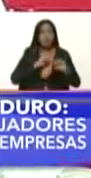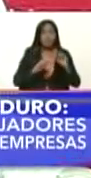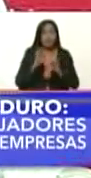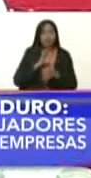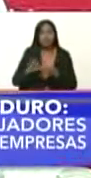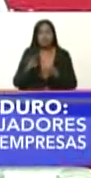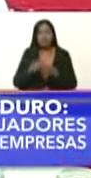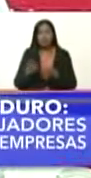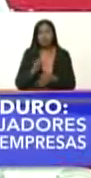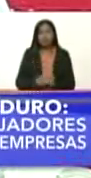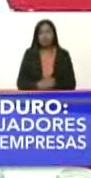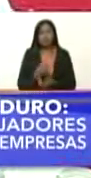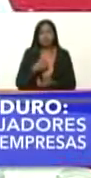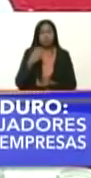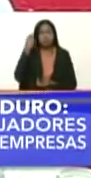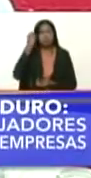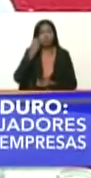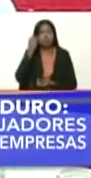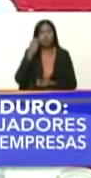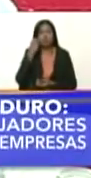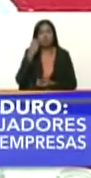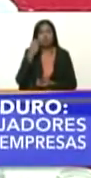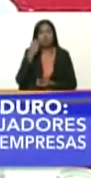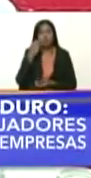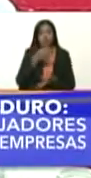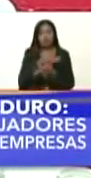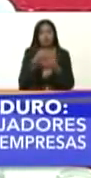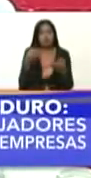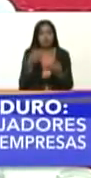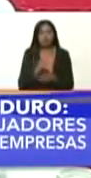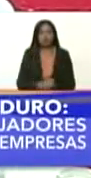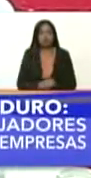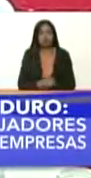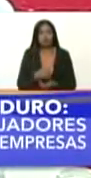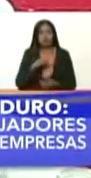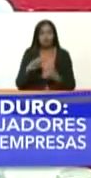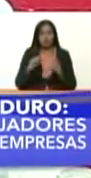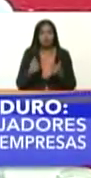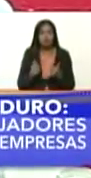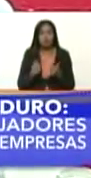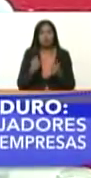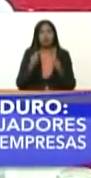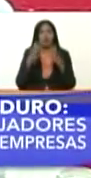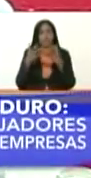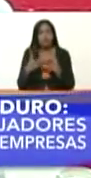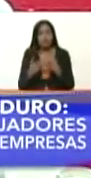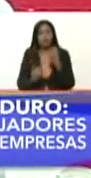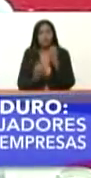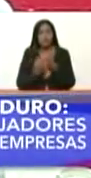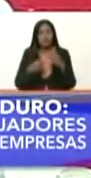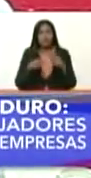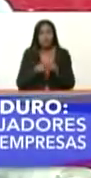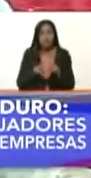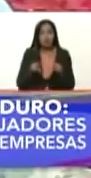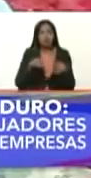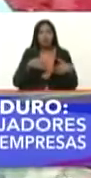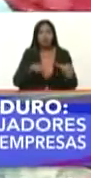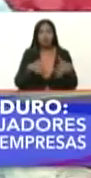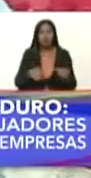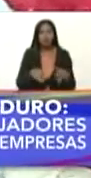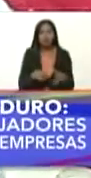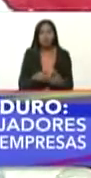petro, yo creo que es extraordinario empezar por las empresas básicas y estratégicas de Guayana y